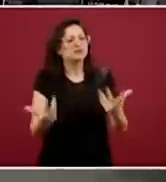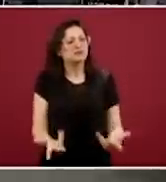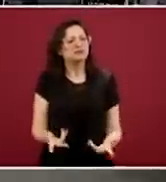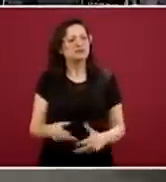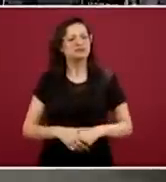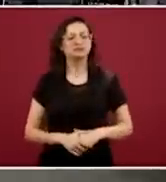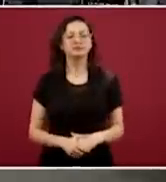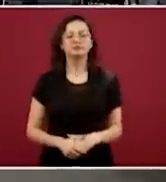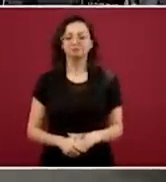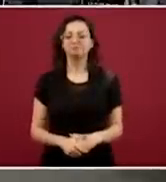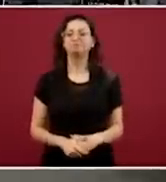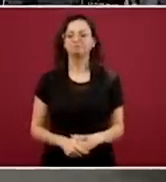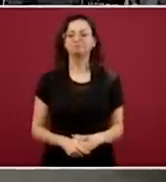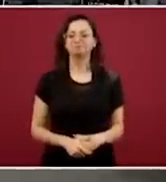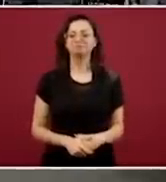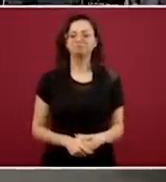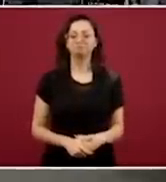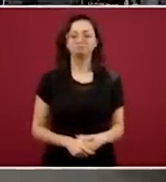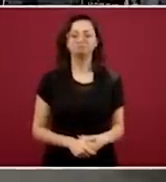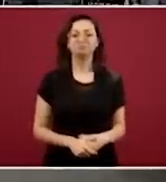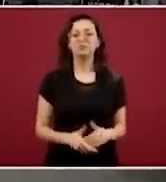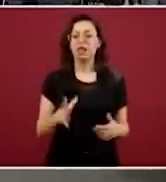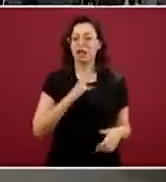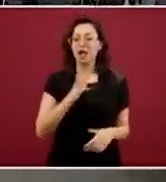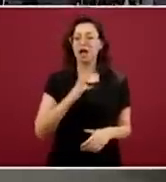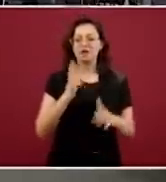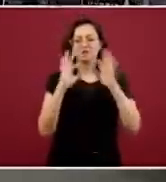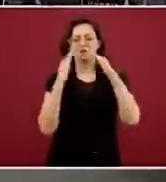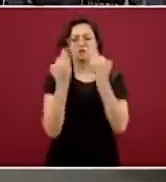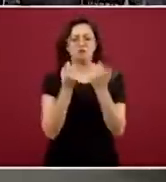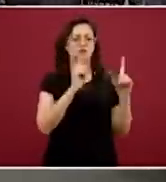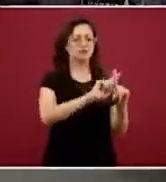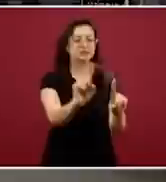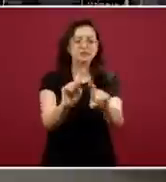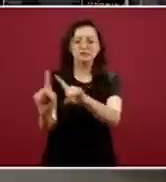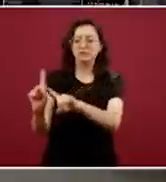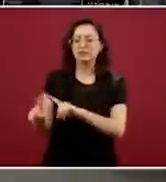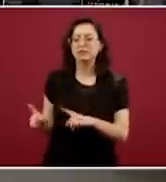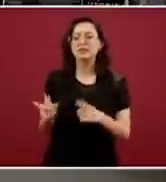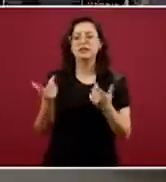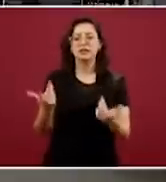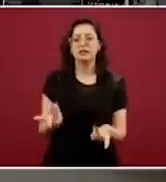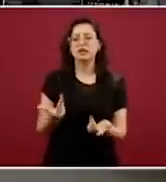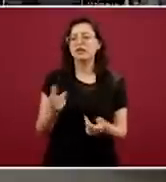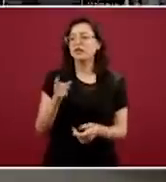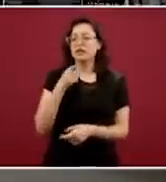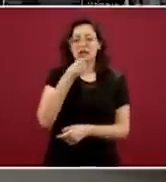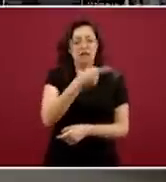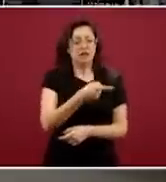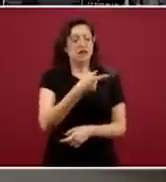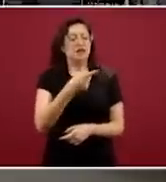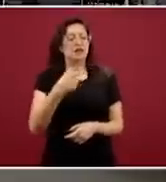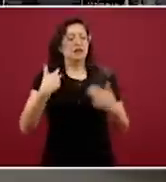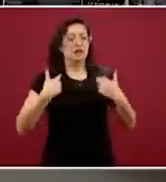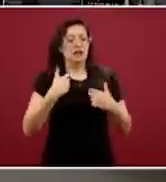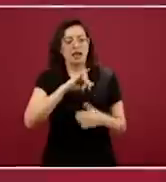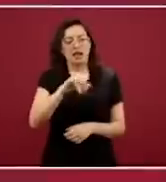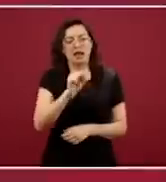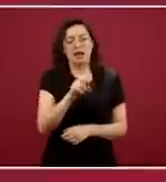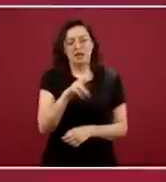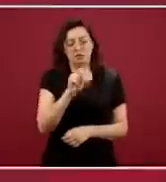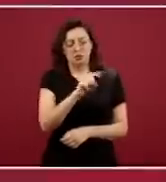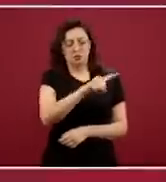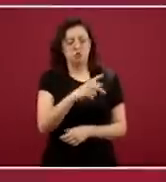varios mecanismos. Uno que anuncio ya desde ahorita y agradezco aquí al vocero de Presidencia y director general de Comunicación Social, Jesús Ramírez